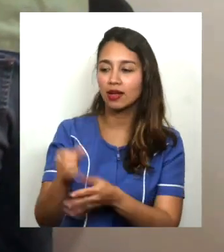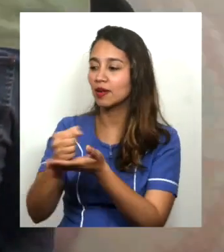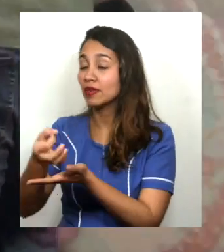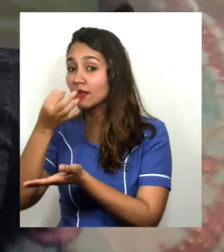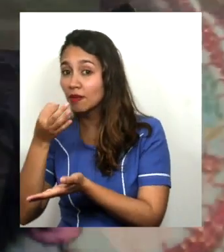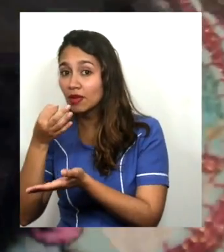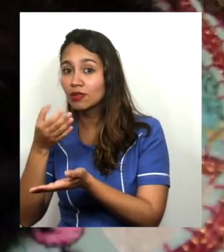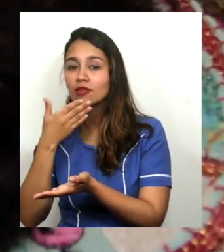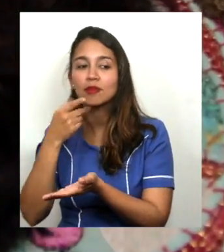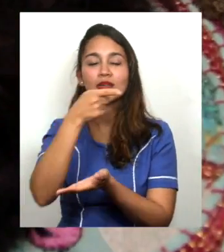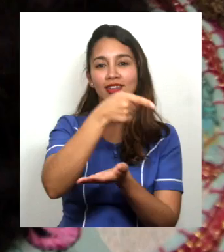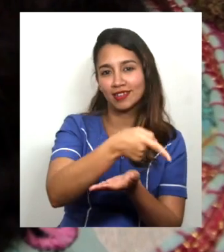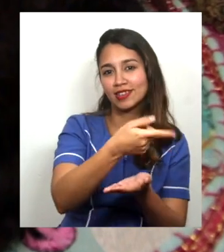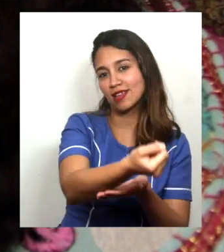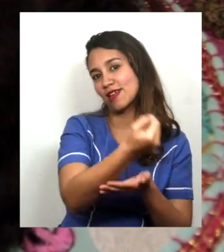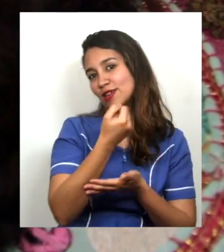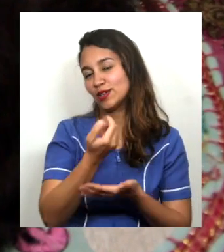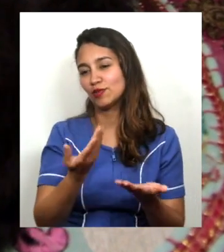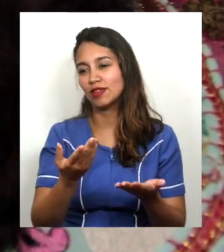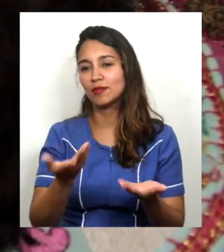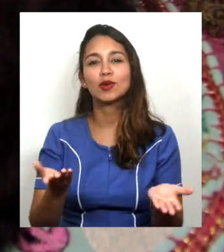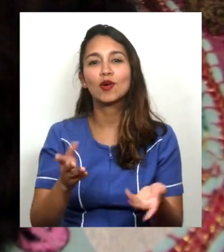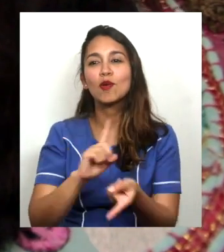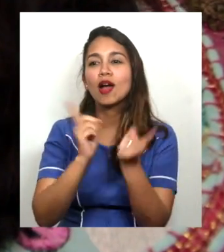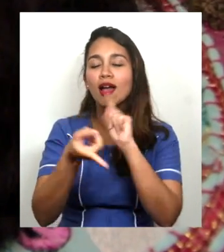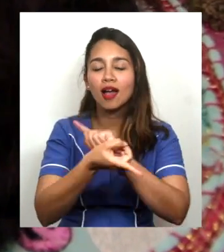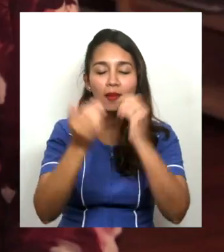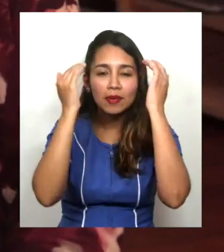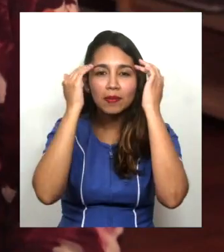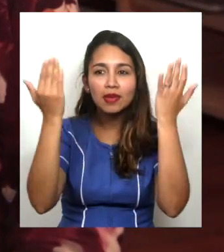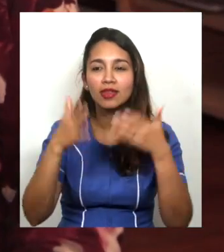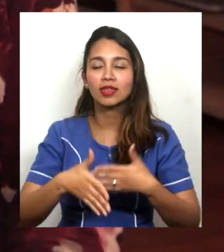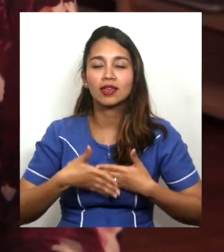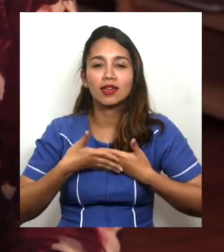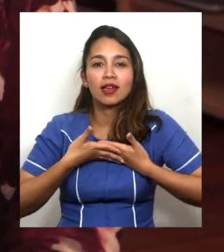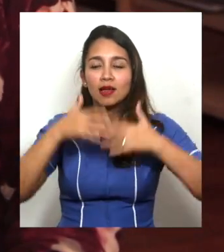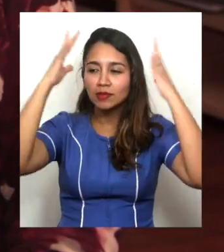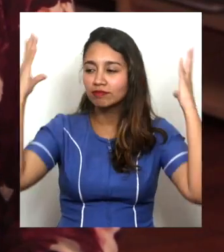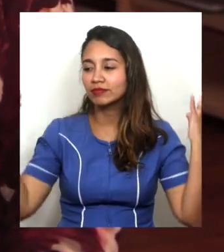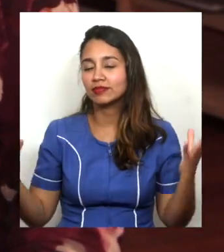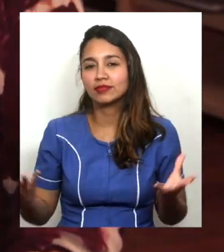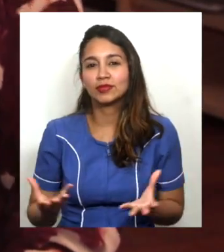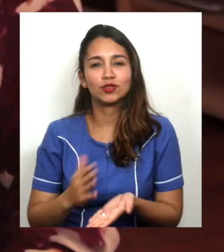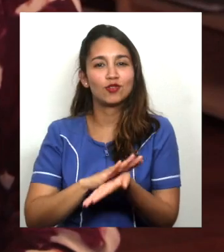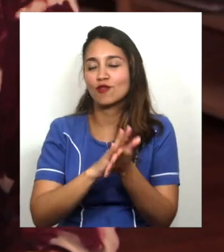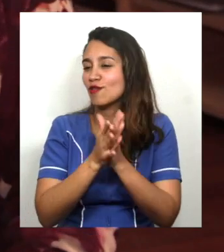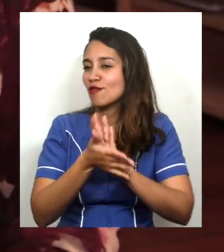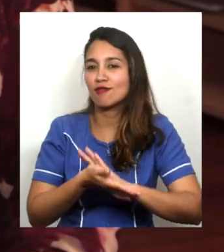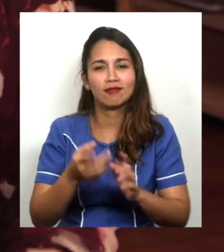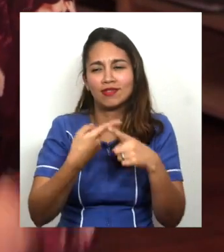con los medicamentos, pero le cambia la mente, el alma, el